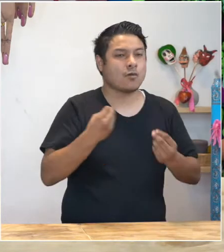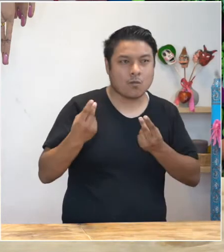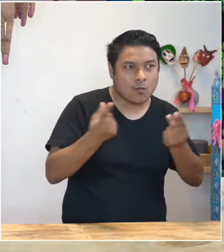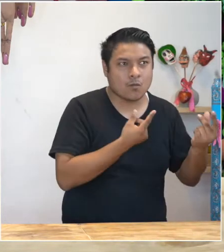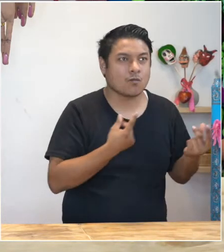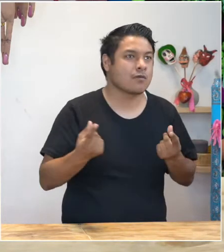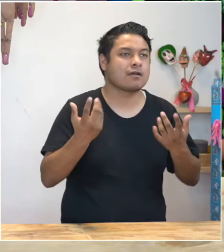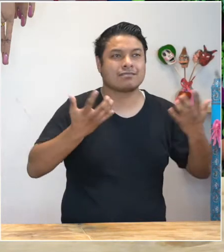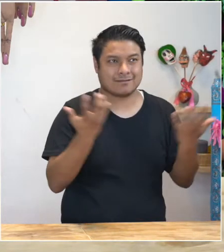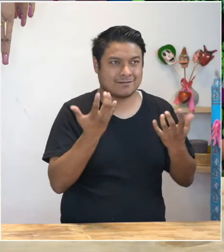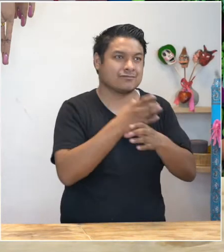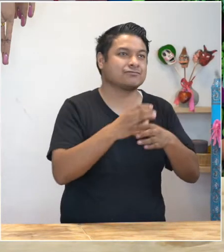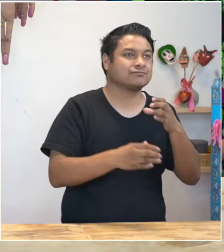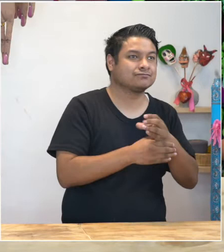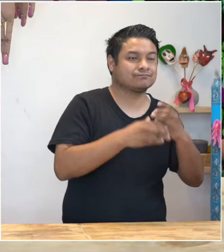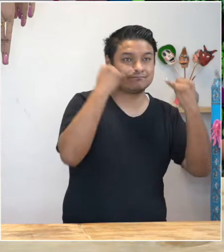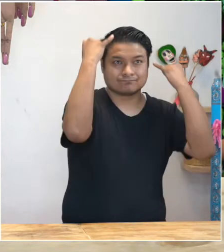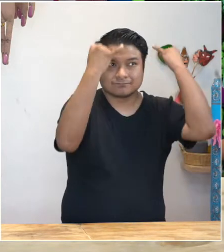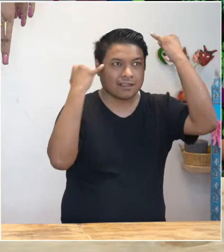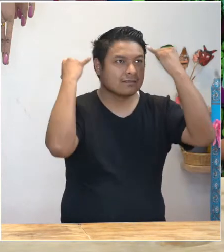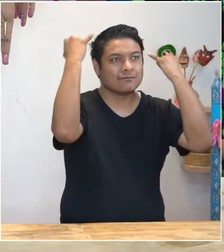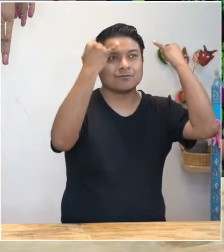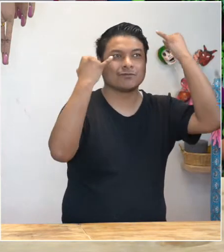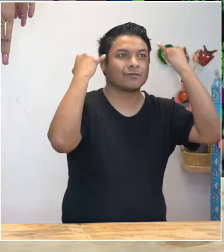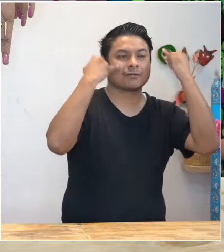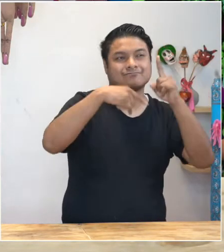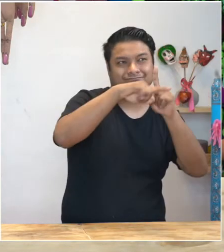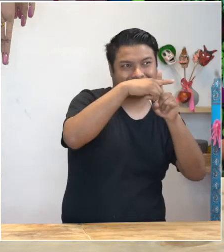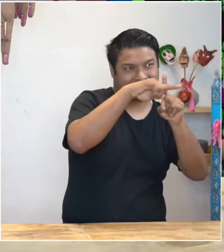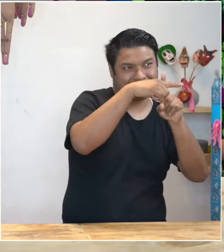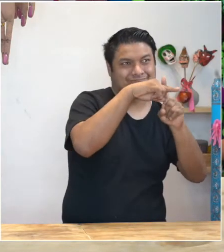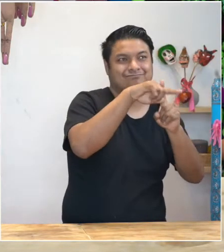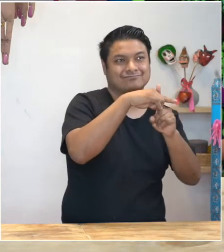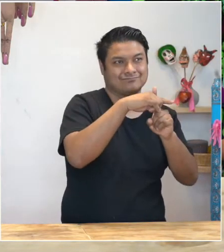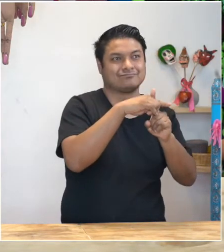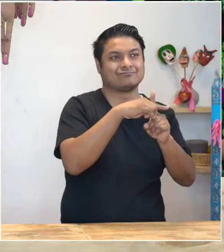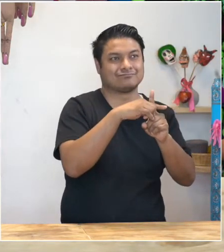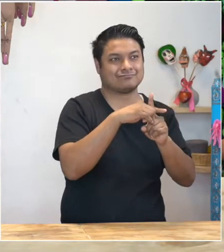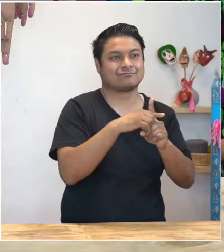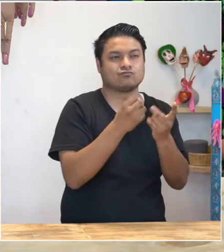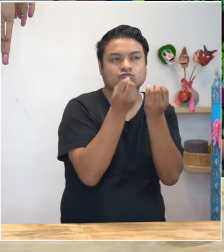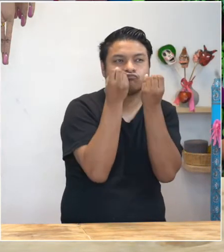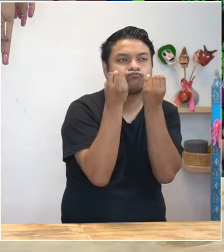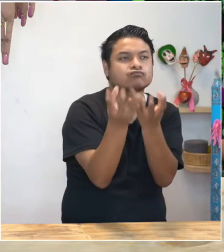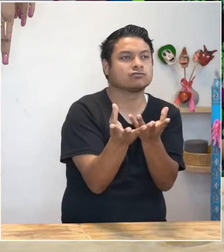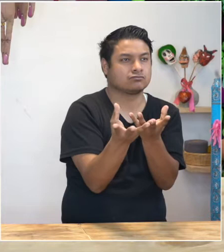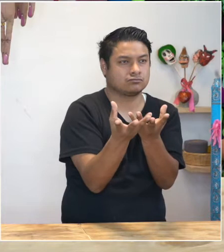ser de carácter positivo para aportar a la inclusión más que